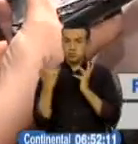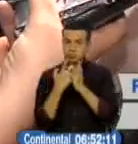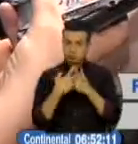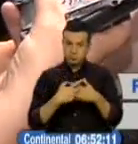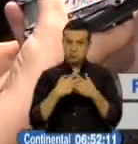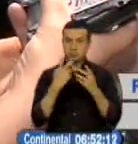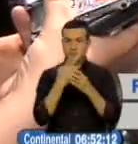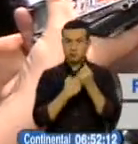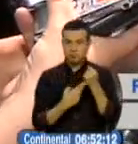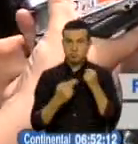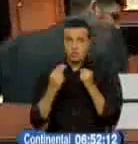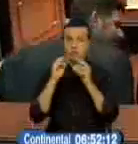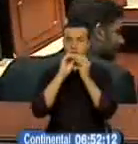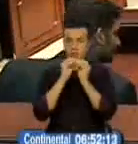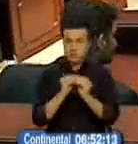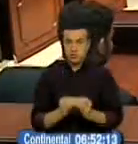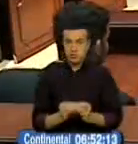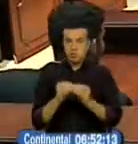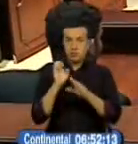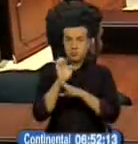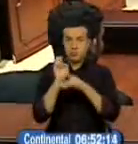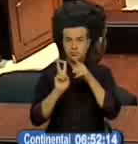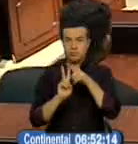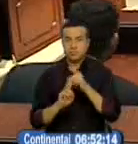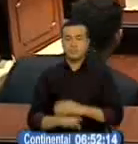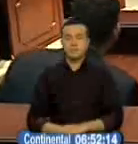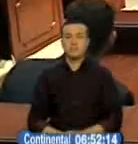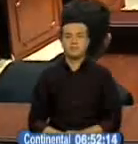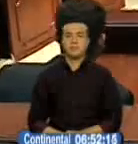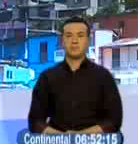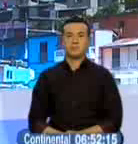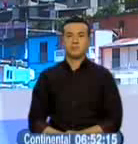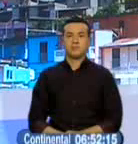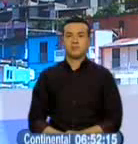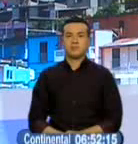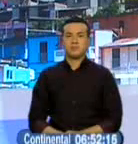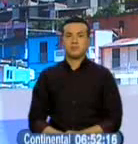sistemas duales de formación. Rodrigo Gálvez, Ecuador TV.